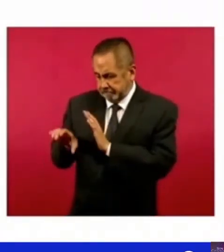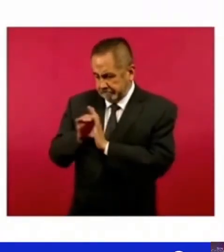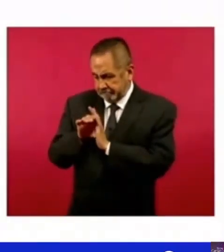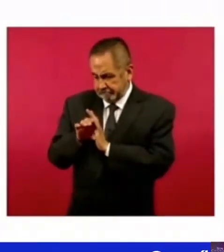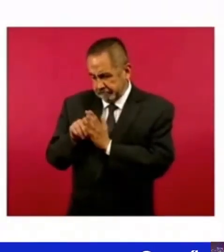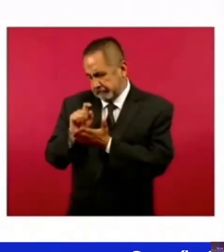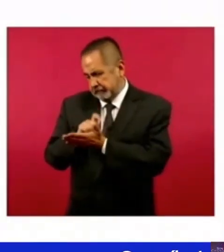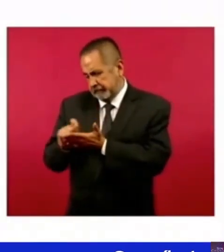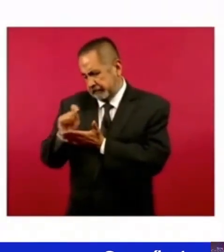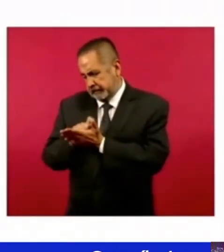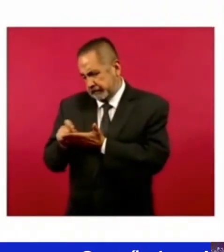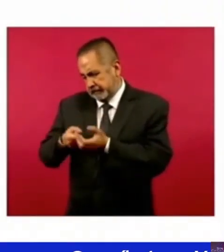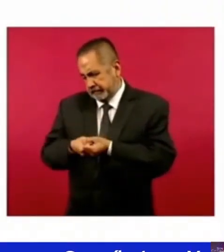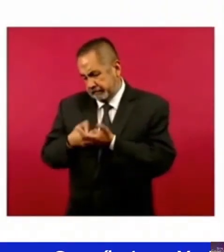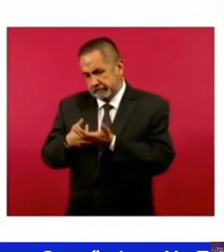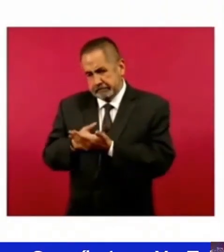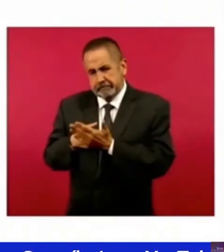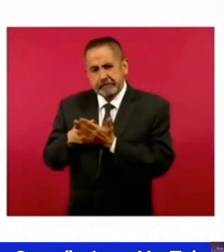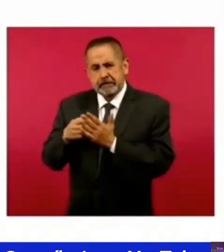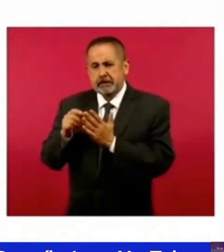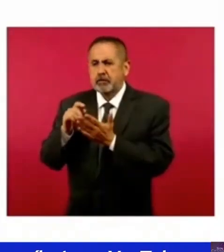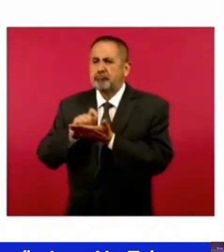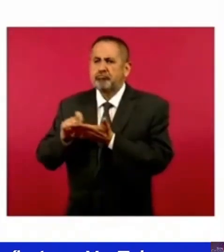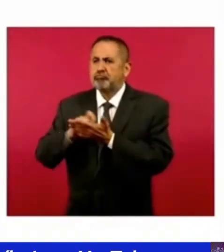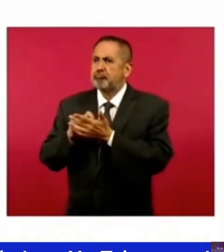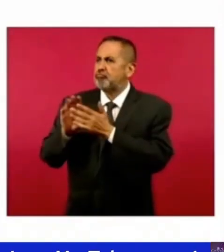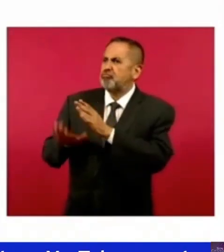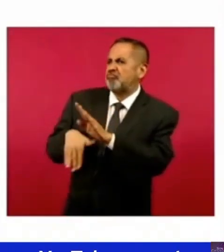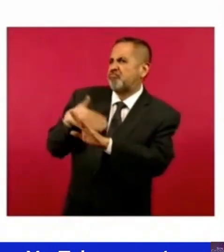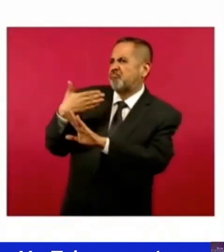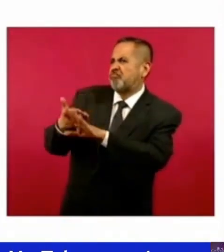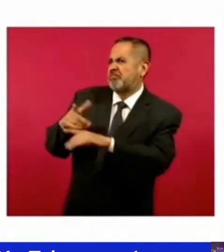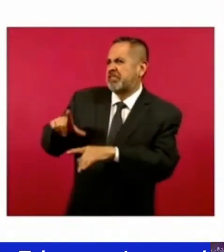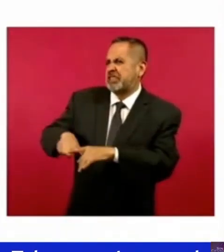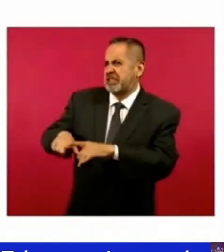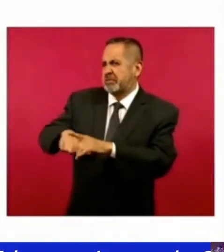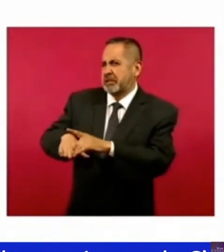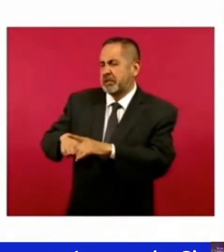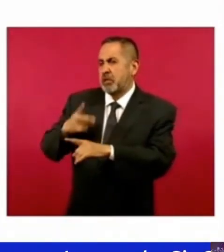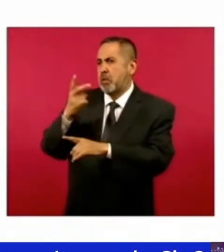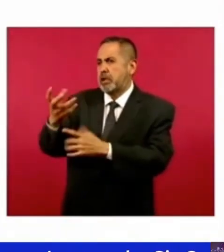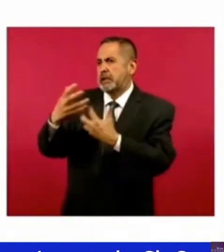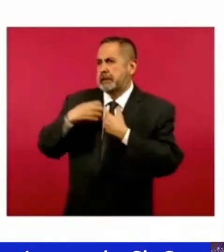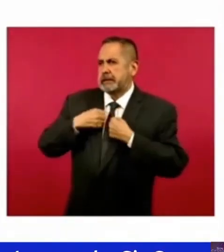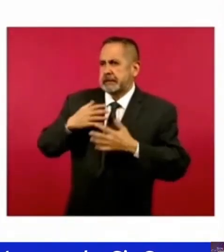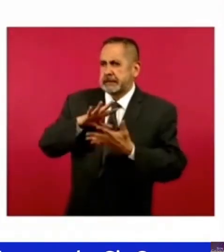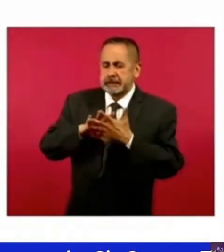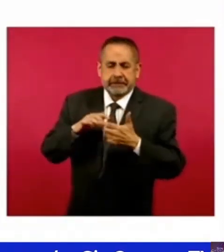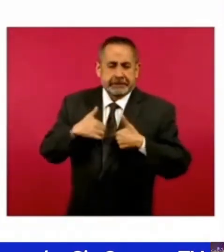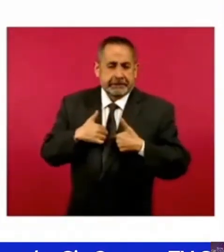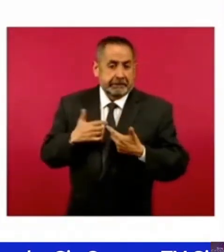y escribí ese artículo contra el gobierno por el que estoy preso.